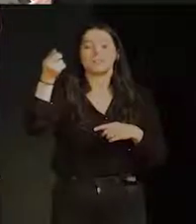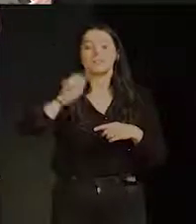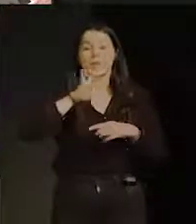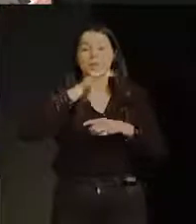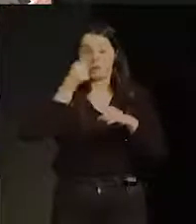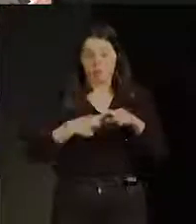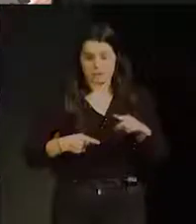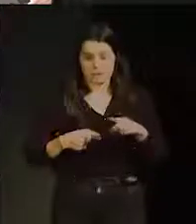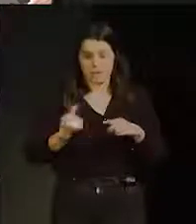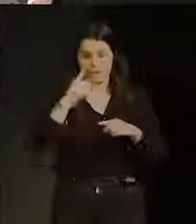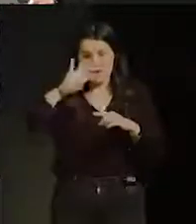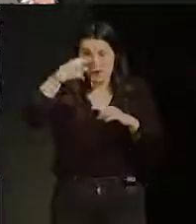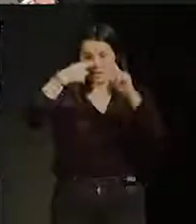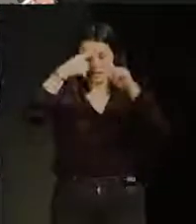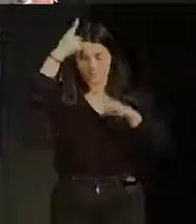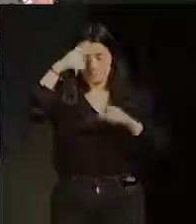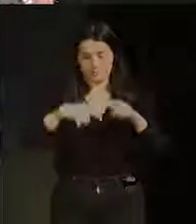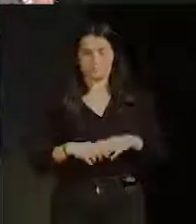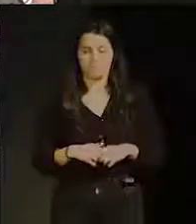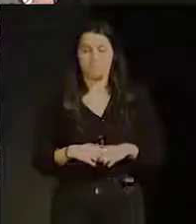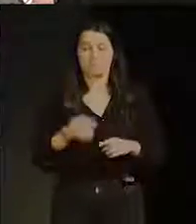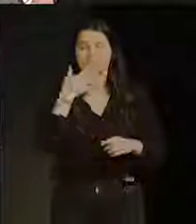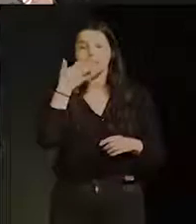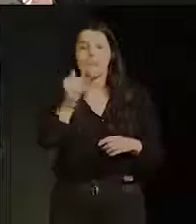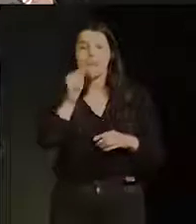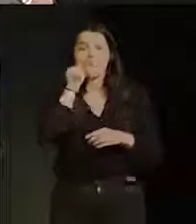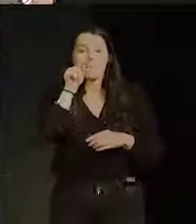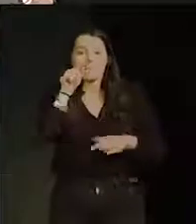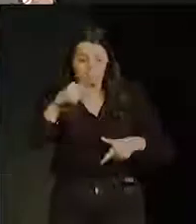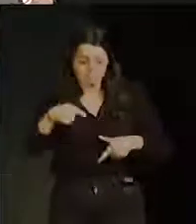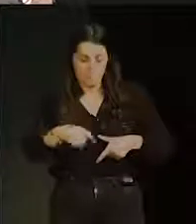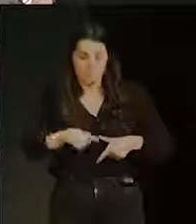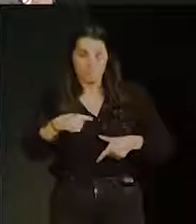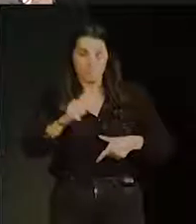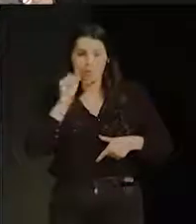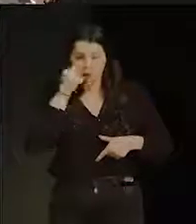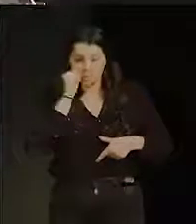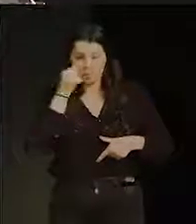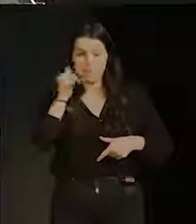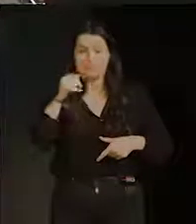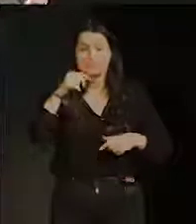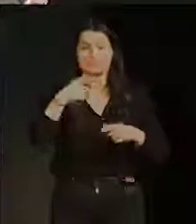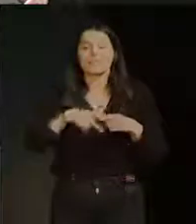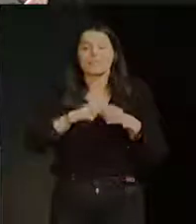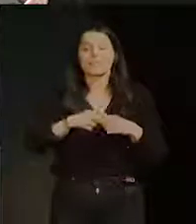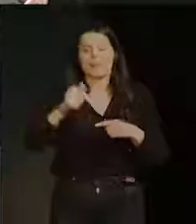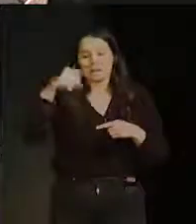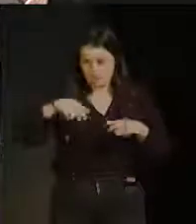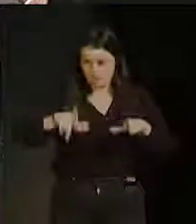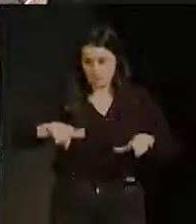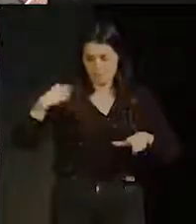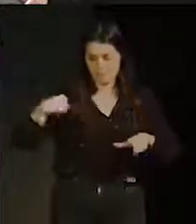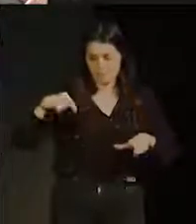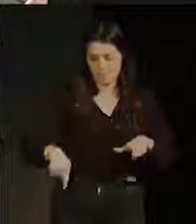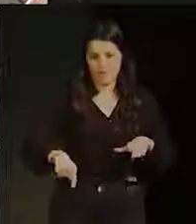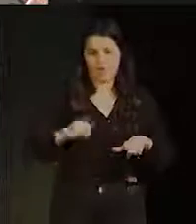4:30 de la tarde. Y si tenéis el punto azul, participaréis en el taller de Natalie South, que se hace aquí en esta misma sala, a